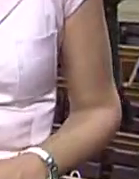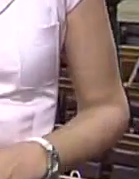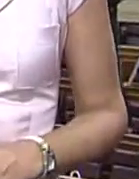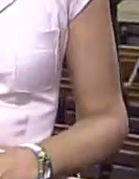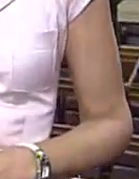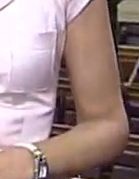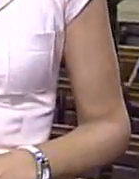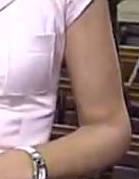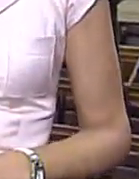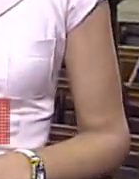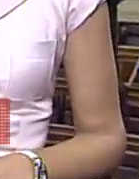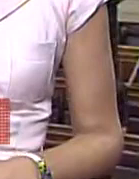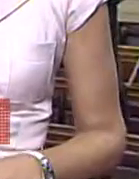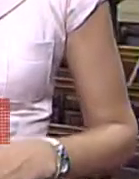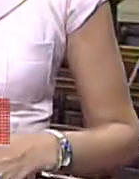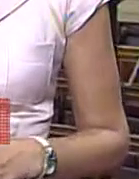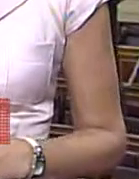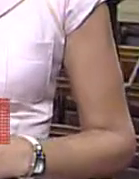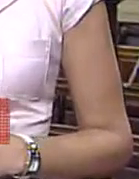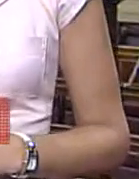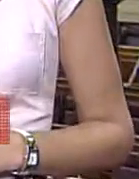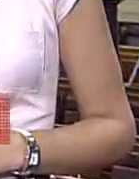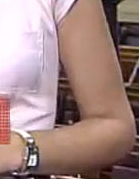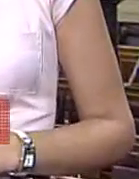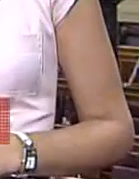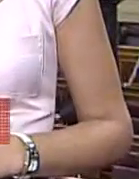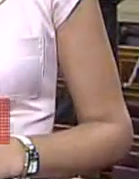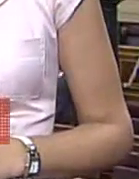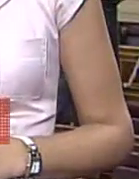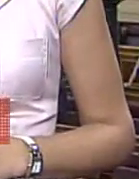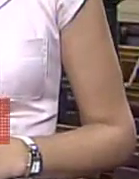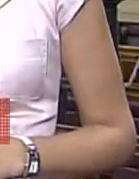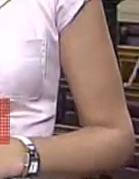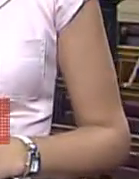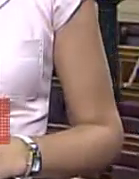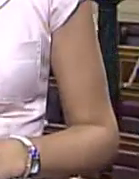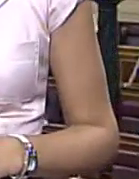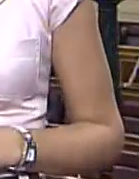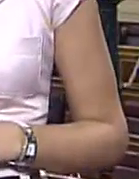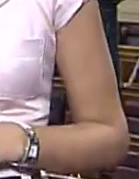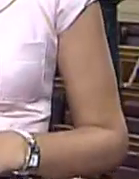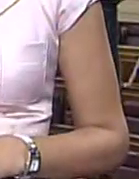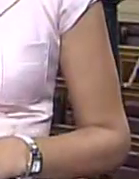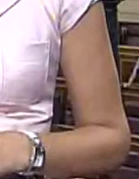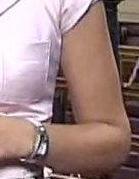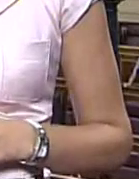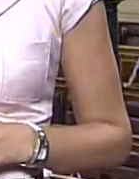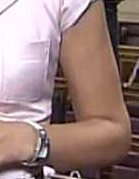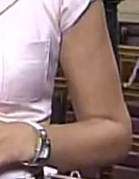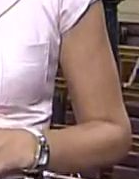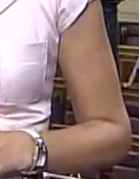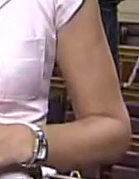Hola, buenas tardes. Desde el Congreso de los Diputados, donde a punto está de reanudarse el debate sobre el Estado de la Nación, ahora con el turno